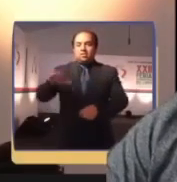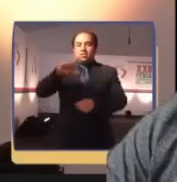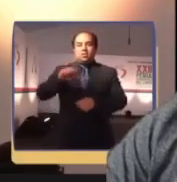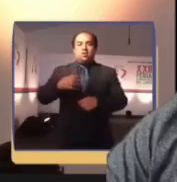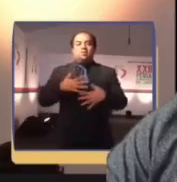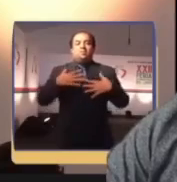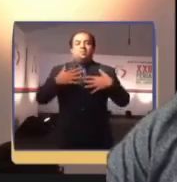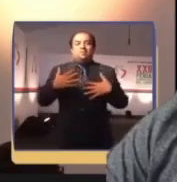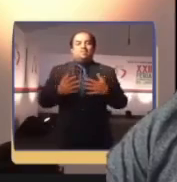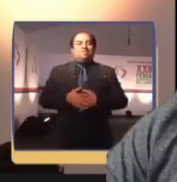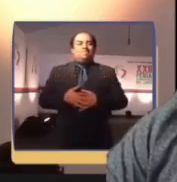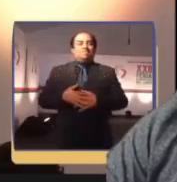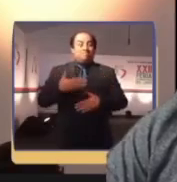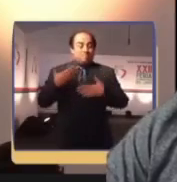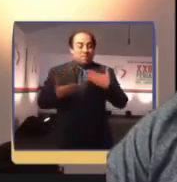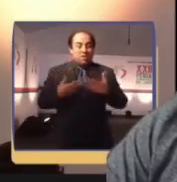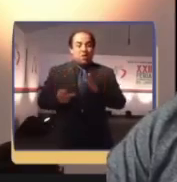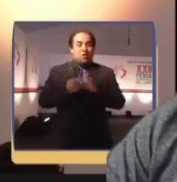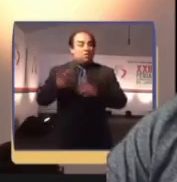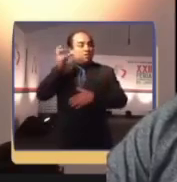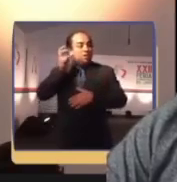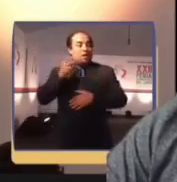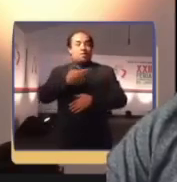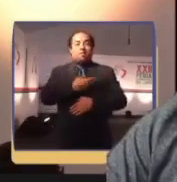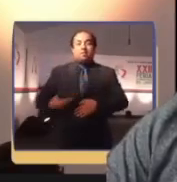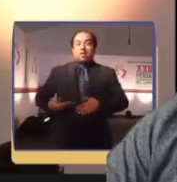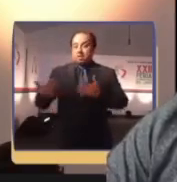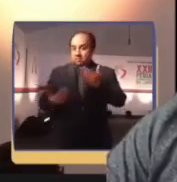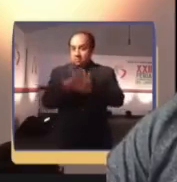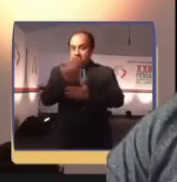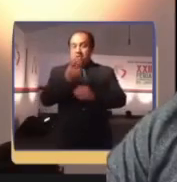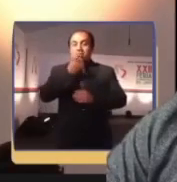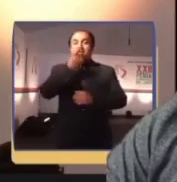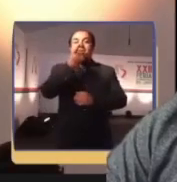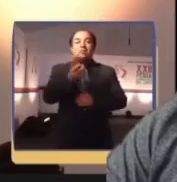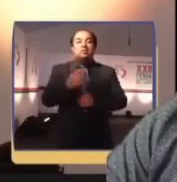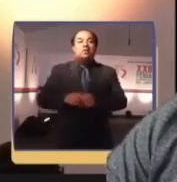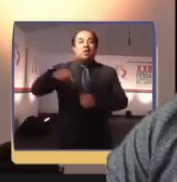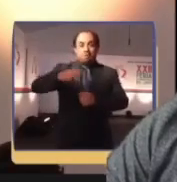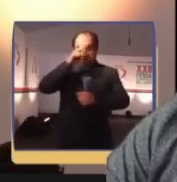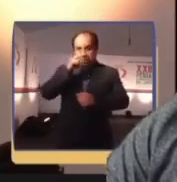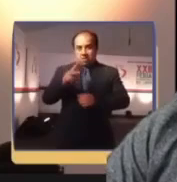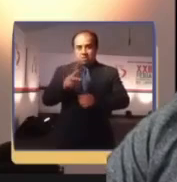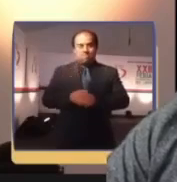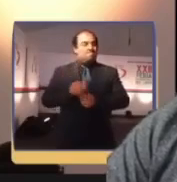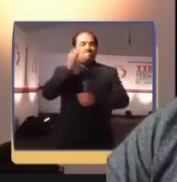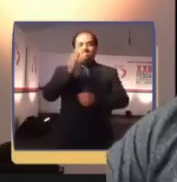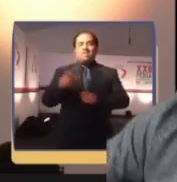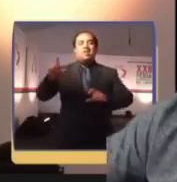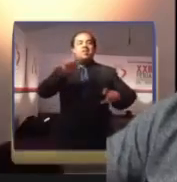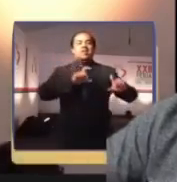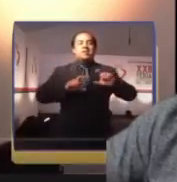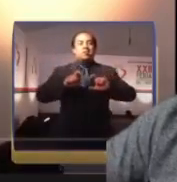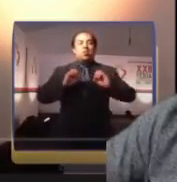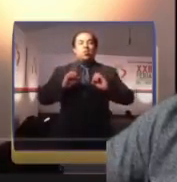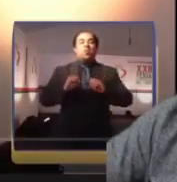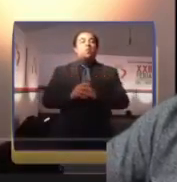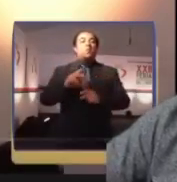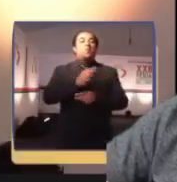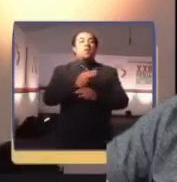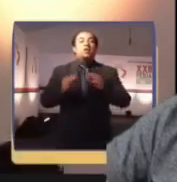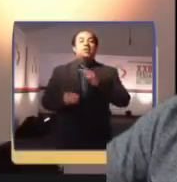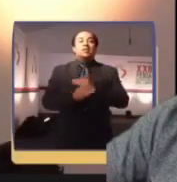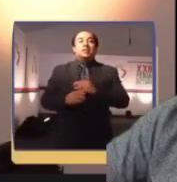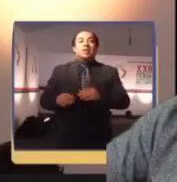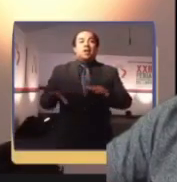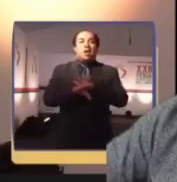respiré con gran alegría al volver a escuchar al presidente hoy en la mañanera decir que en México no vamos a aceptar productos transgénicos y